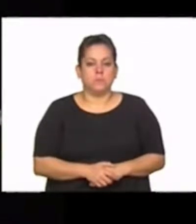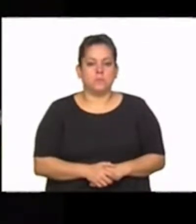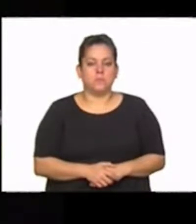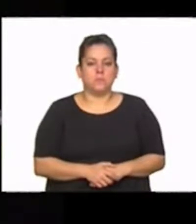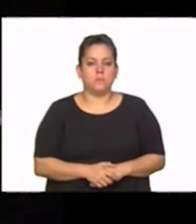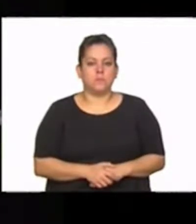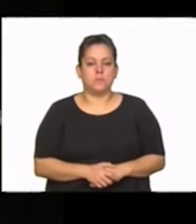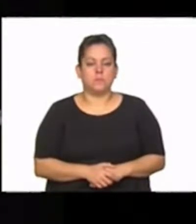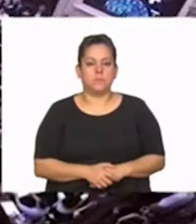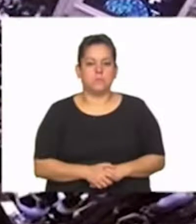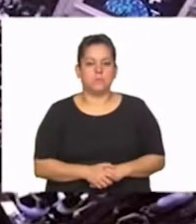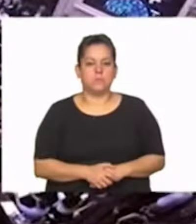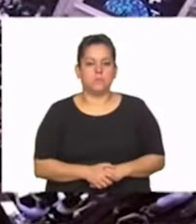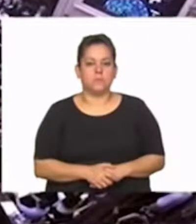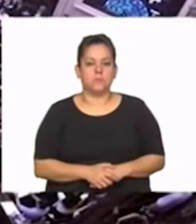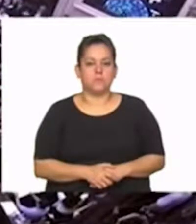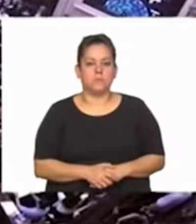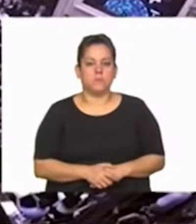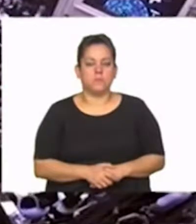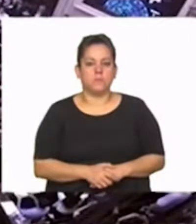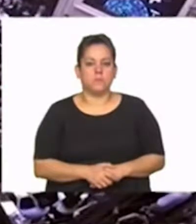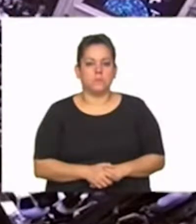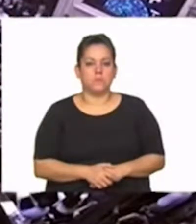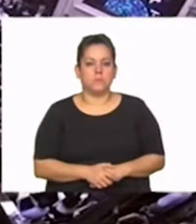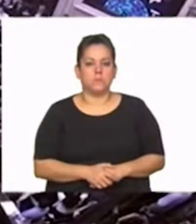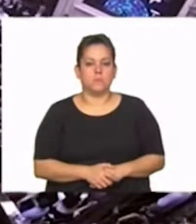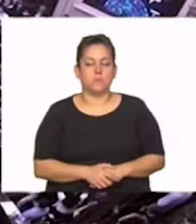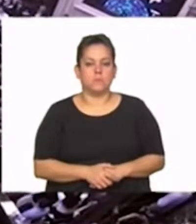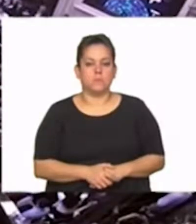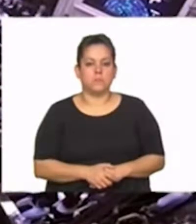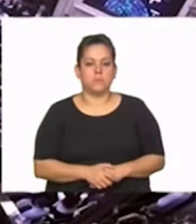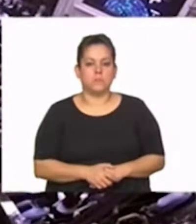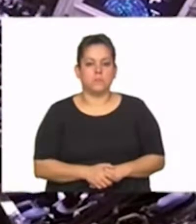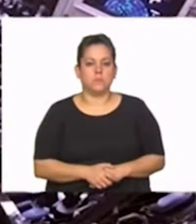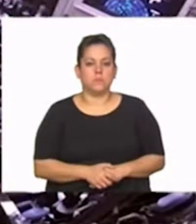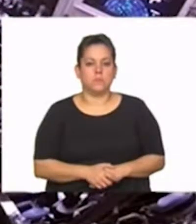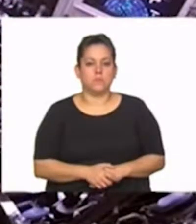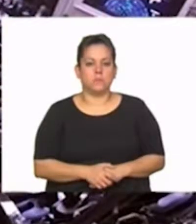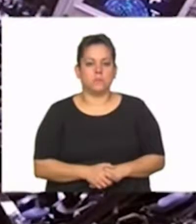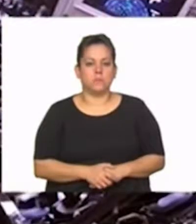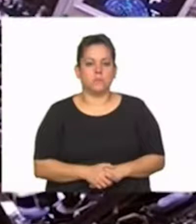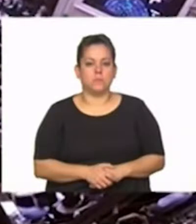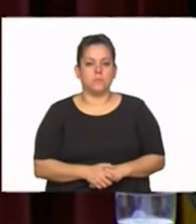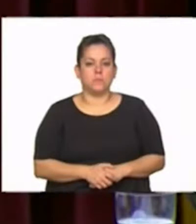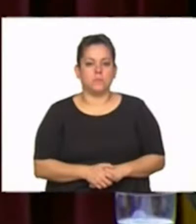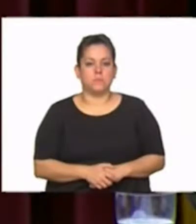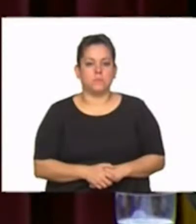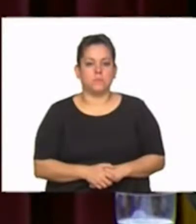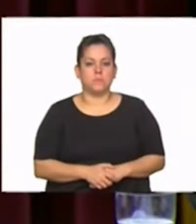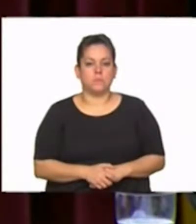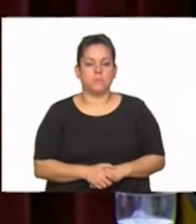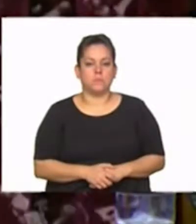nuestro país. Y no solo afuera del Congreso por las manifestaciones y los reclamos, sino también adentro del recinto, ¿no?